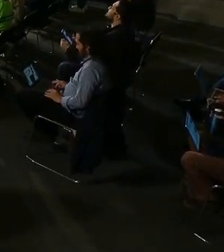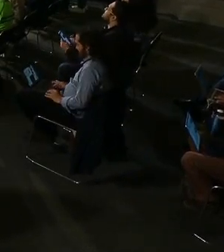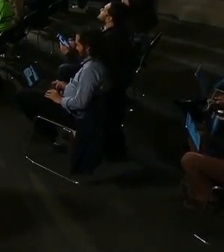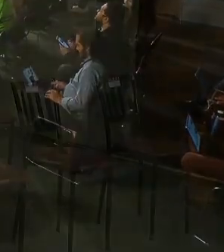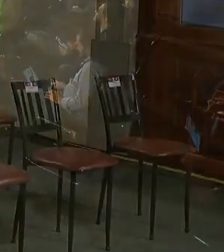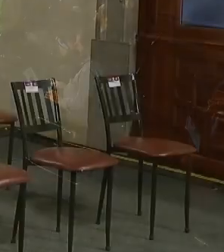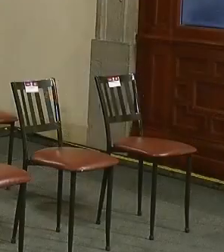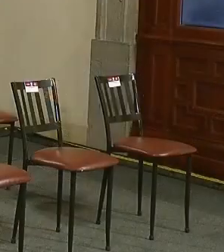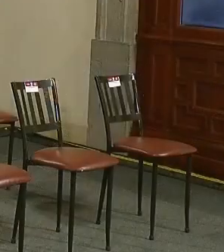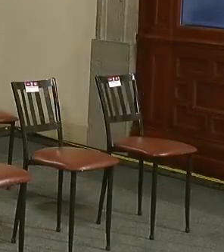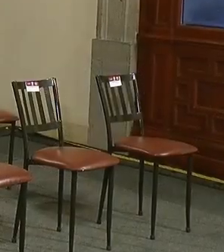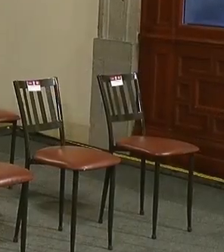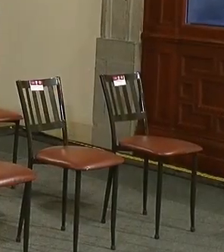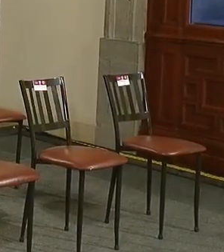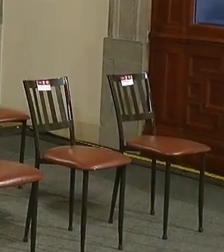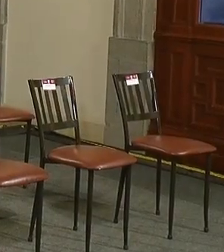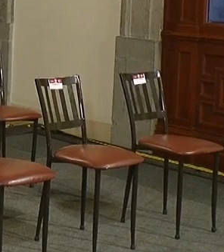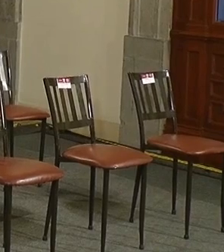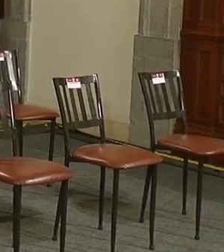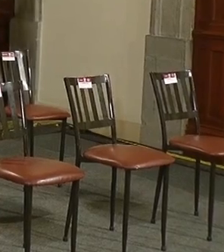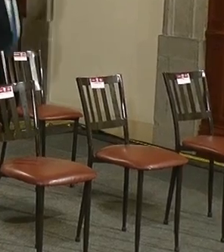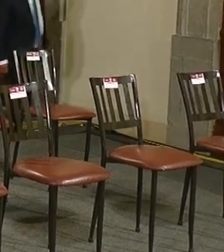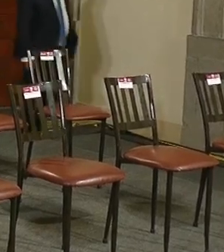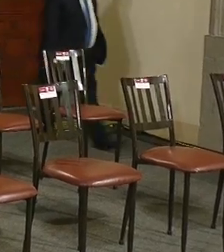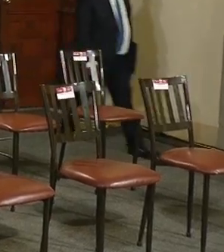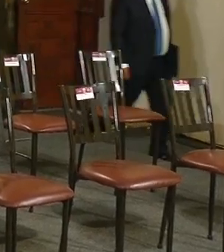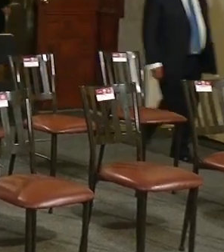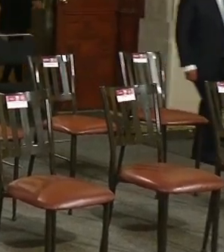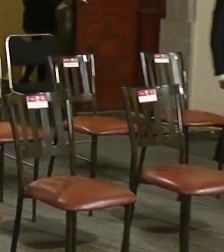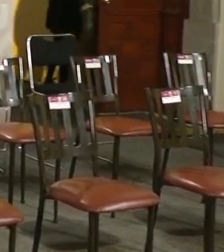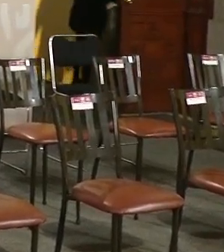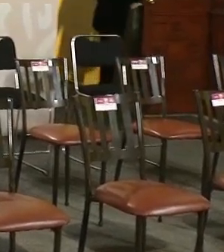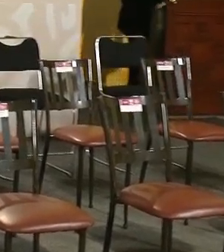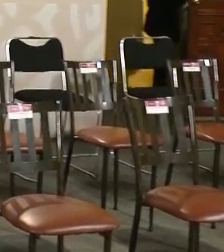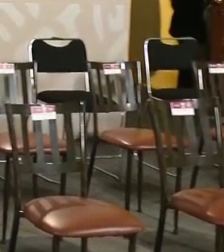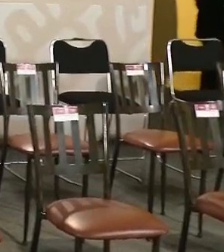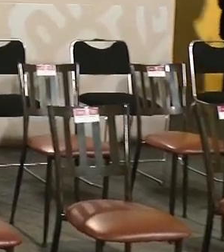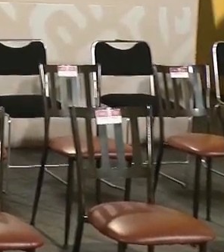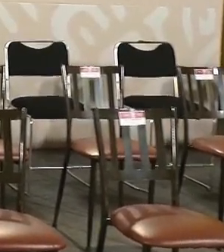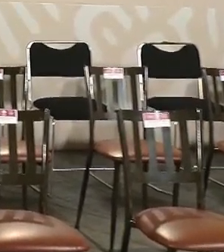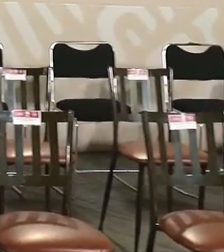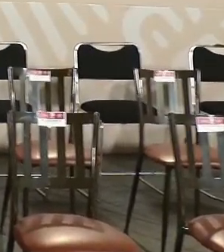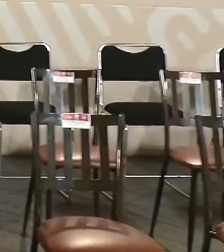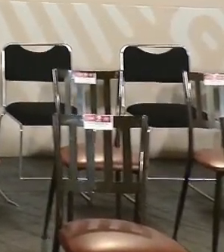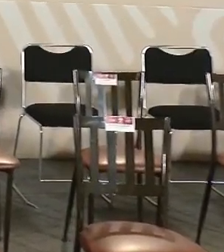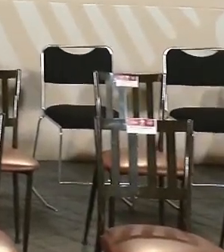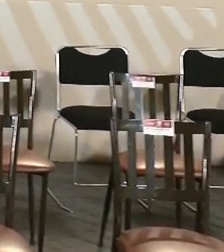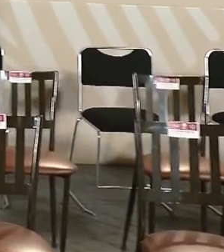electoral presidente Buenos días Buenos días